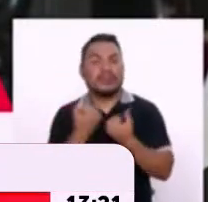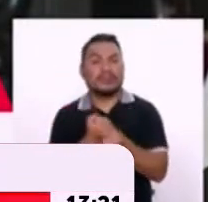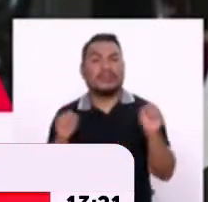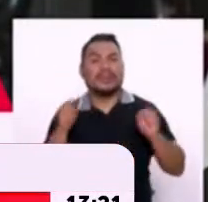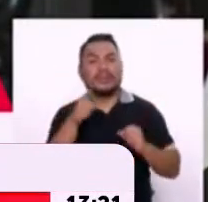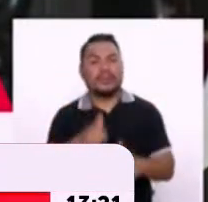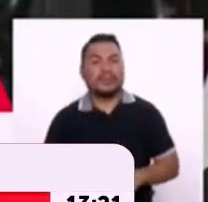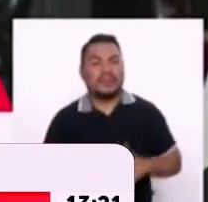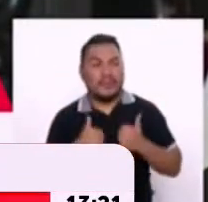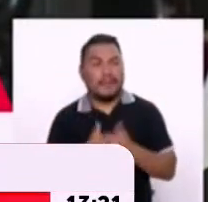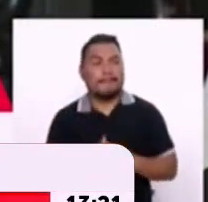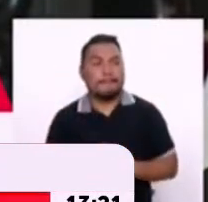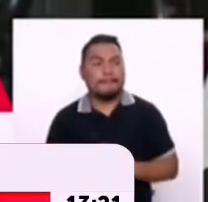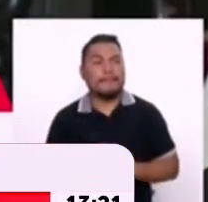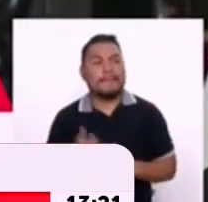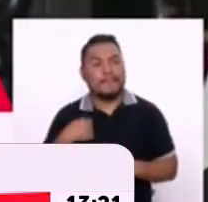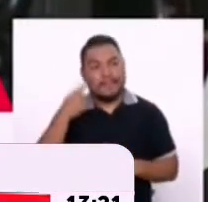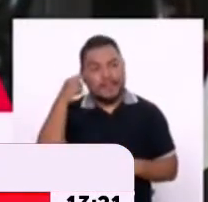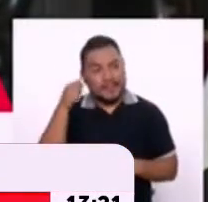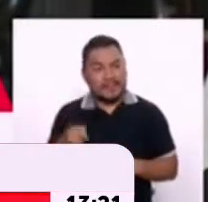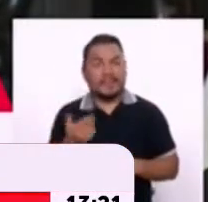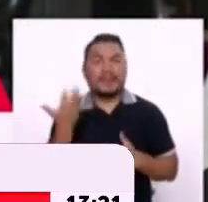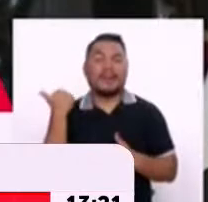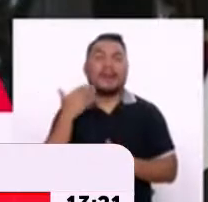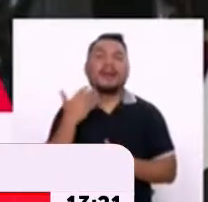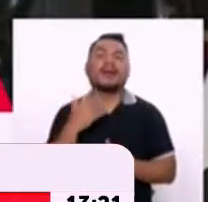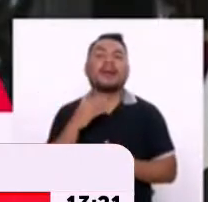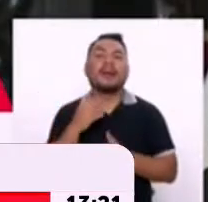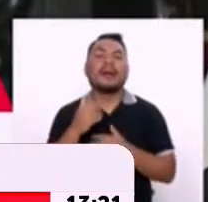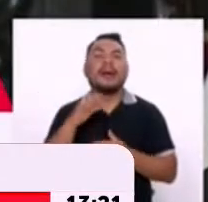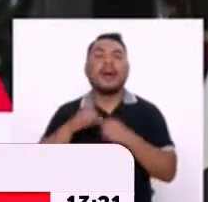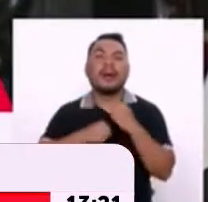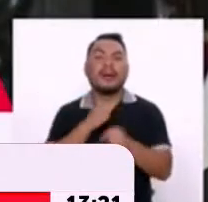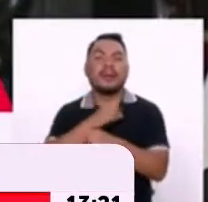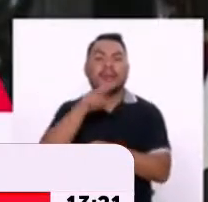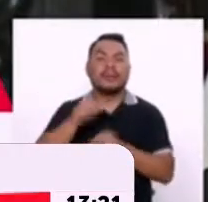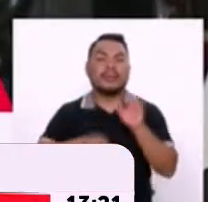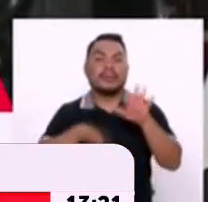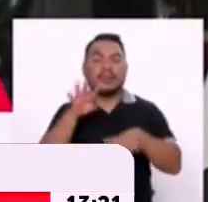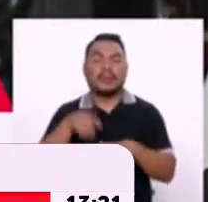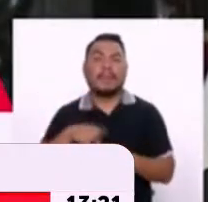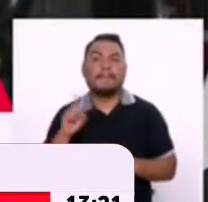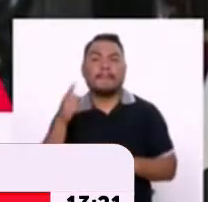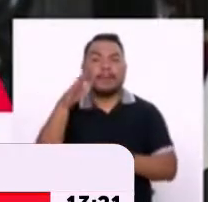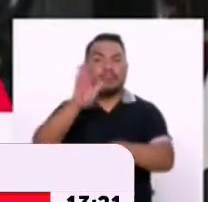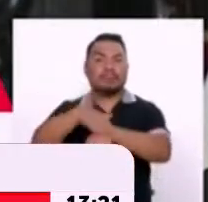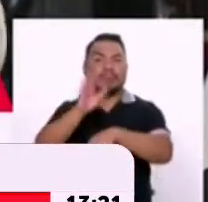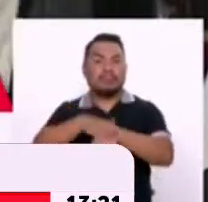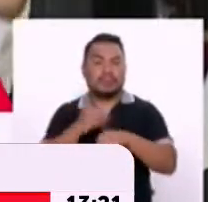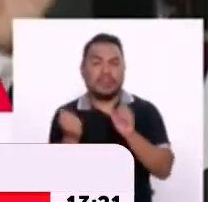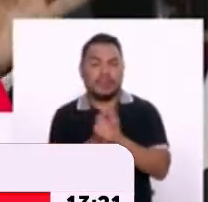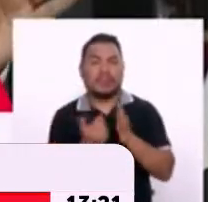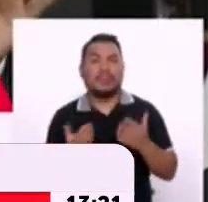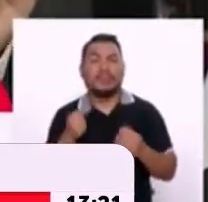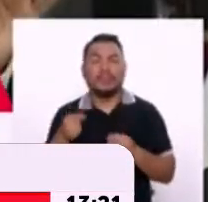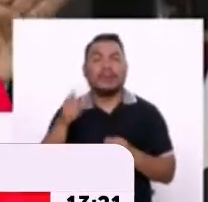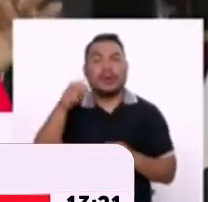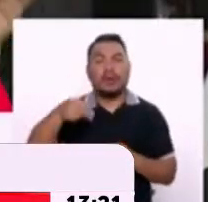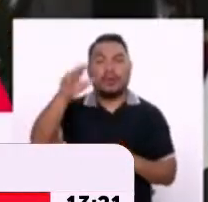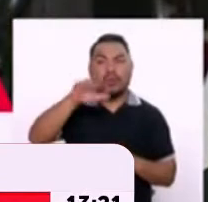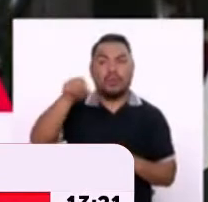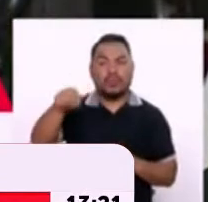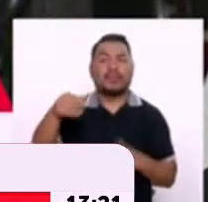tu vida. Es en ese escenario, el 2014 sacamos la primera alerta, porque en el